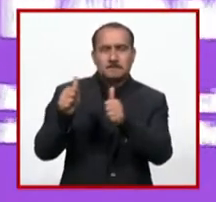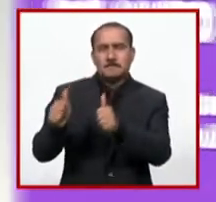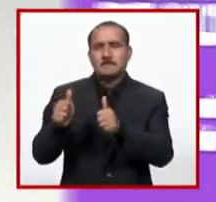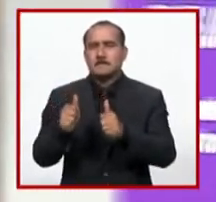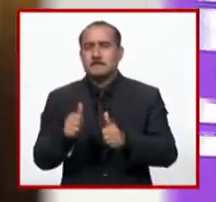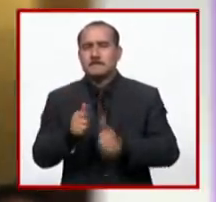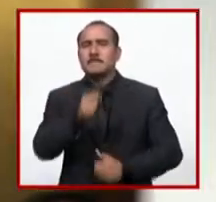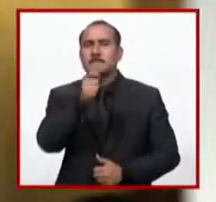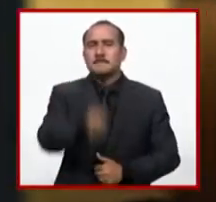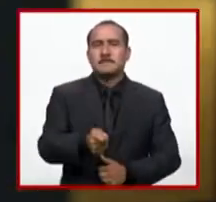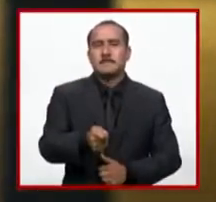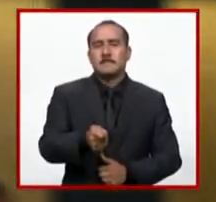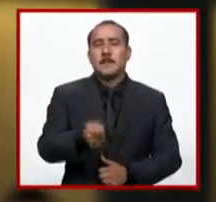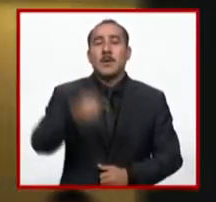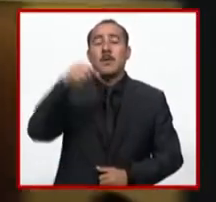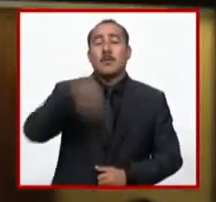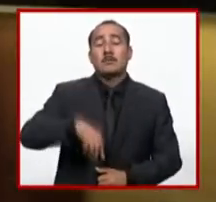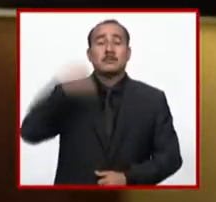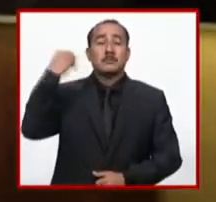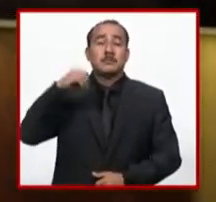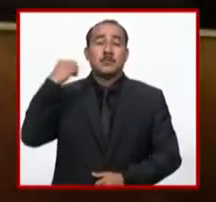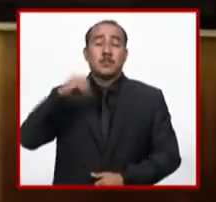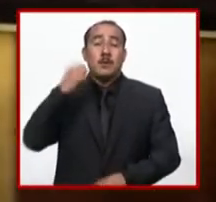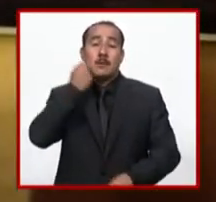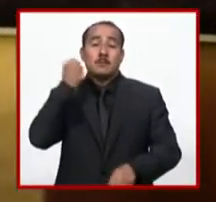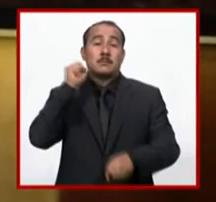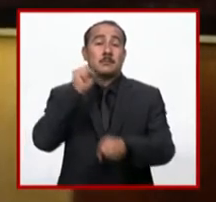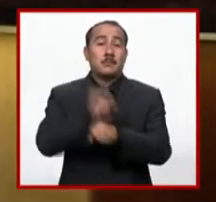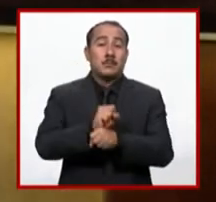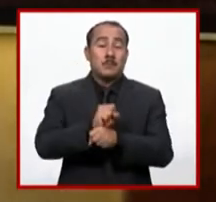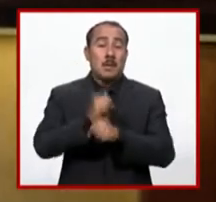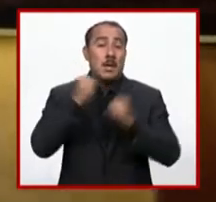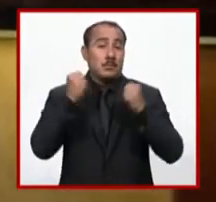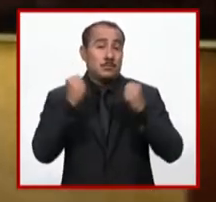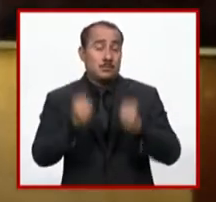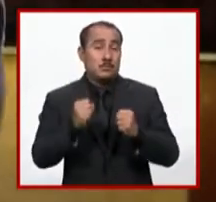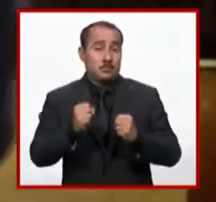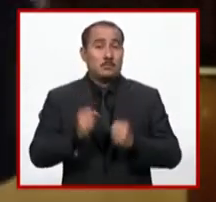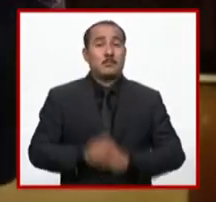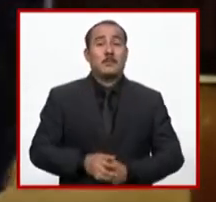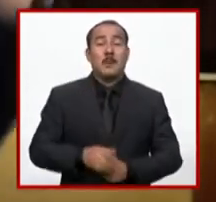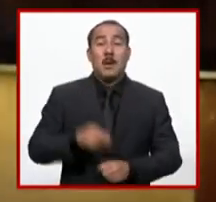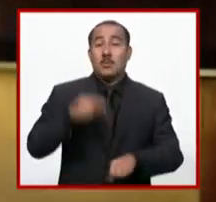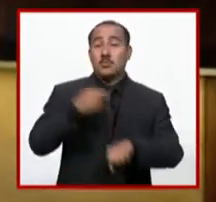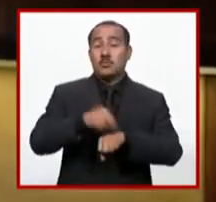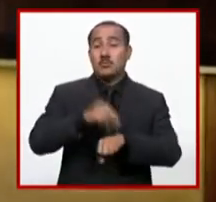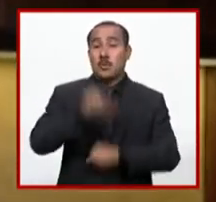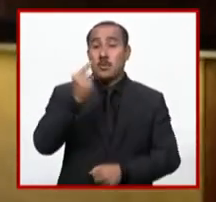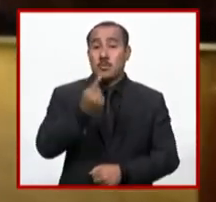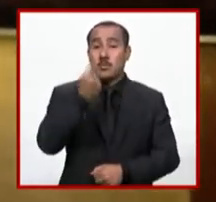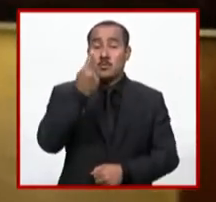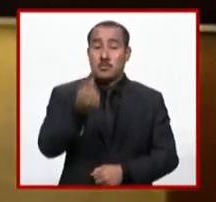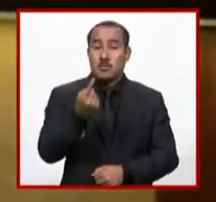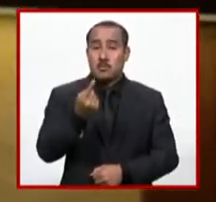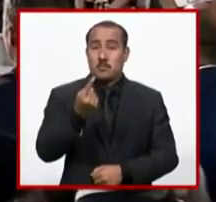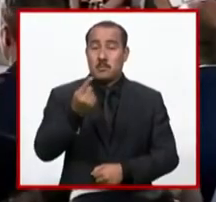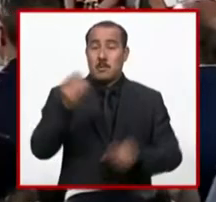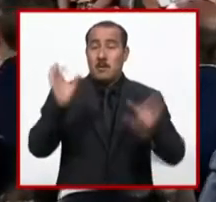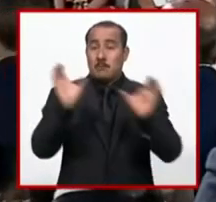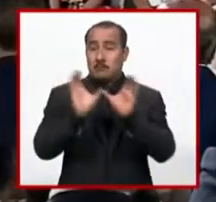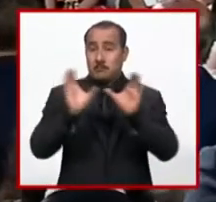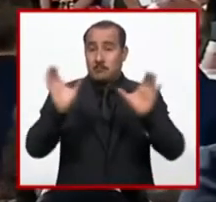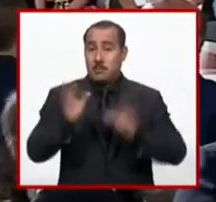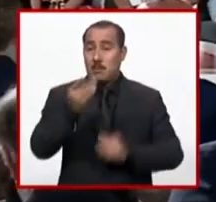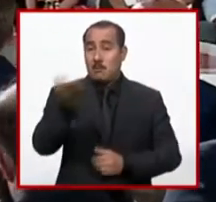humano significa que hoy Oaxaca y su Secretaría de Seguridad Pública es el número uno en certificación de